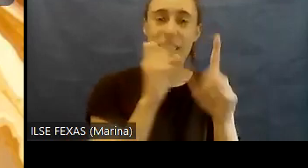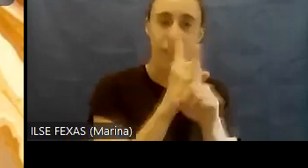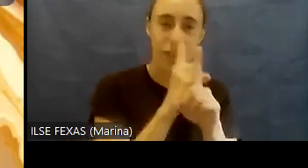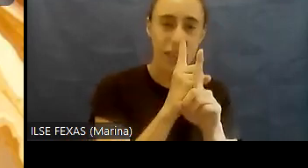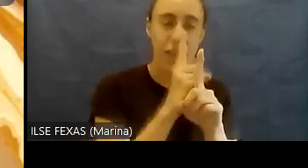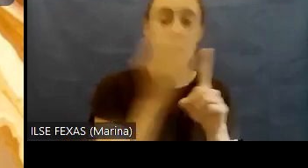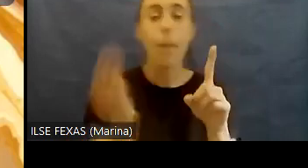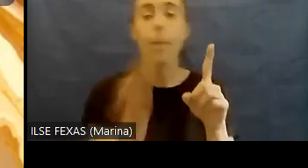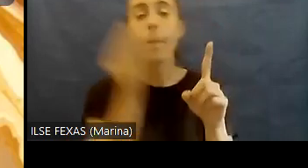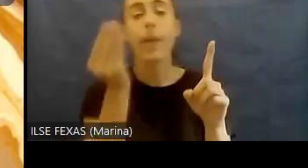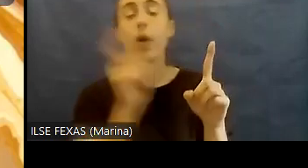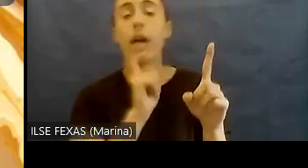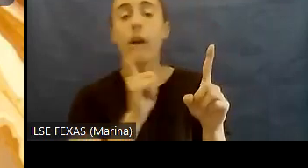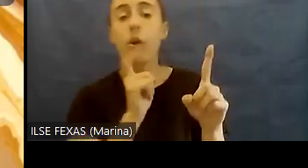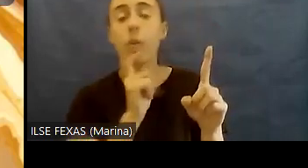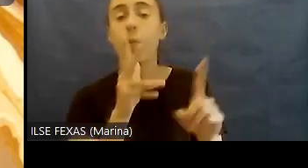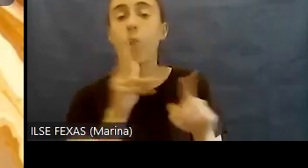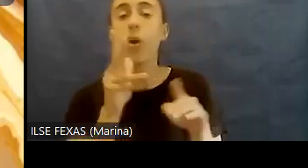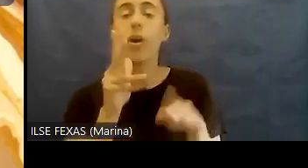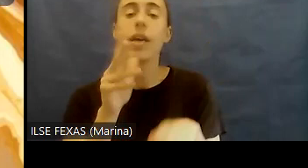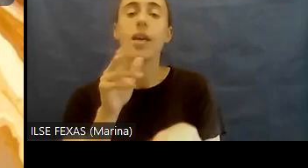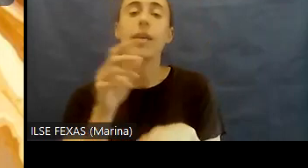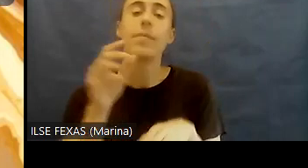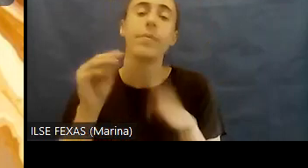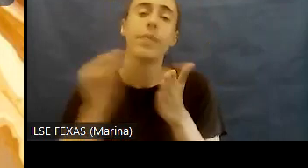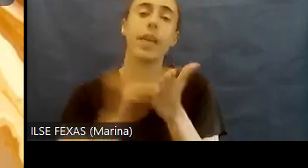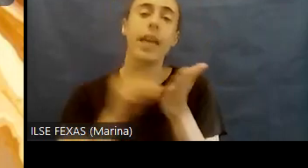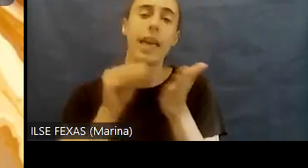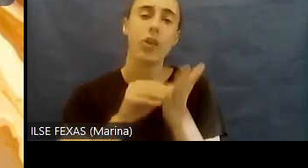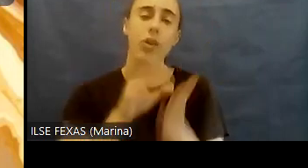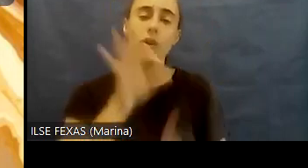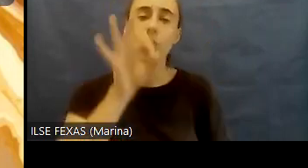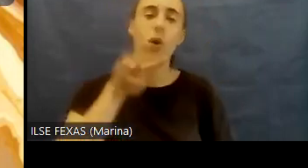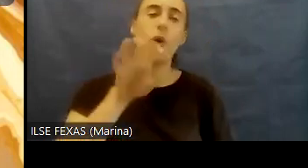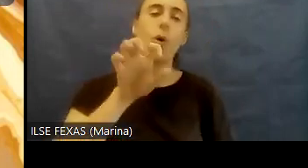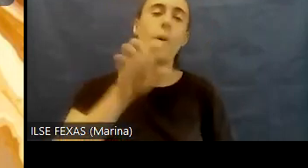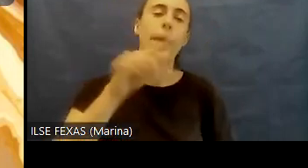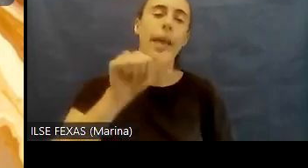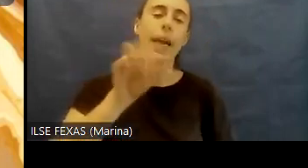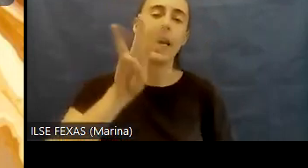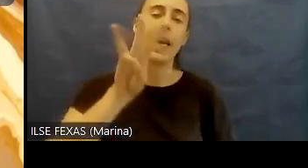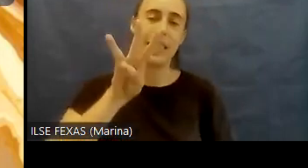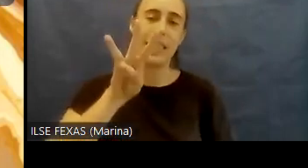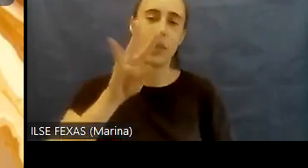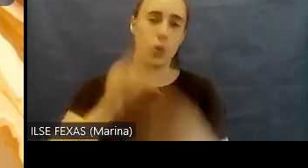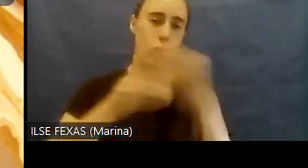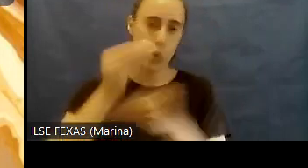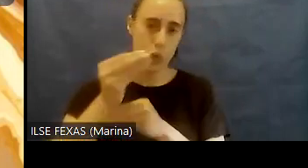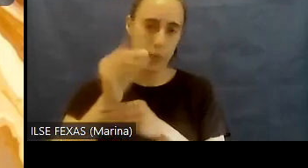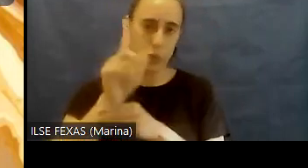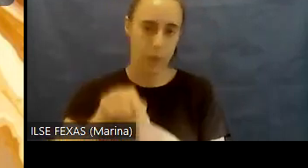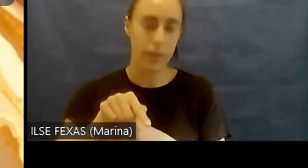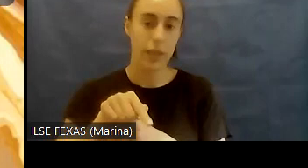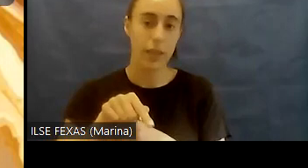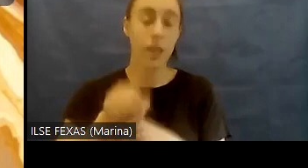vera aplicamos ácidos grasos omega 3, el EPA y el eicosapentanoico y el docosahexanoico, y